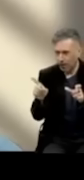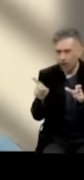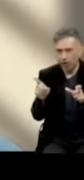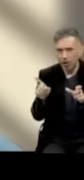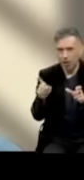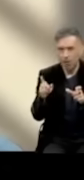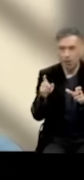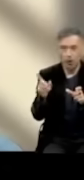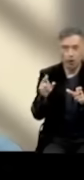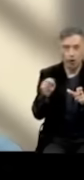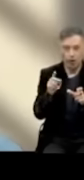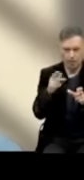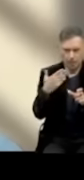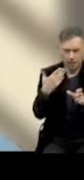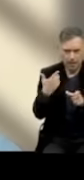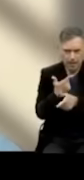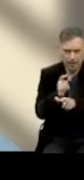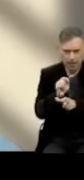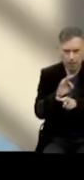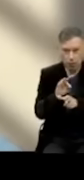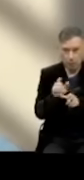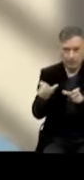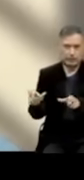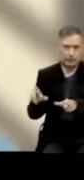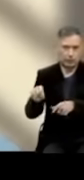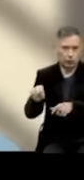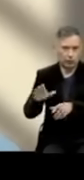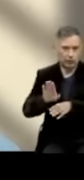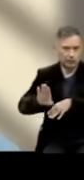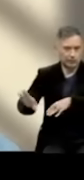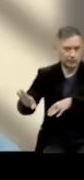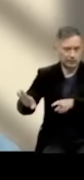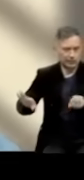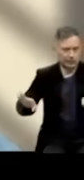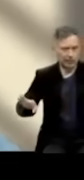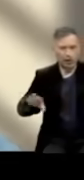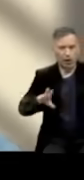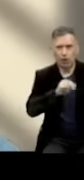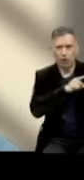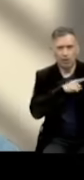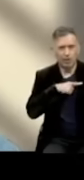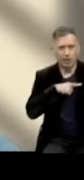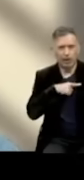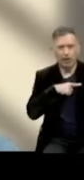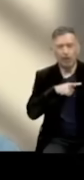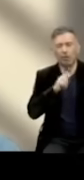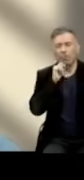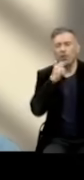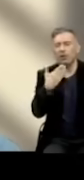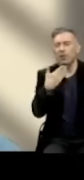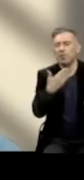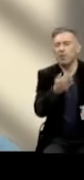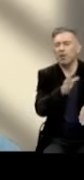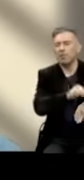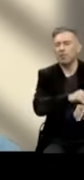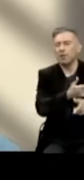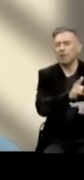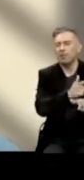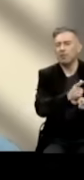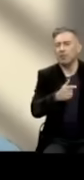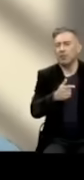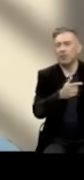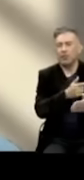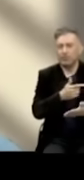dejan pasar a quien no deberían. No puedo acompañar en consecuencia los resultados de